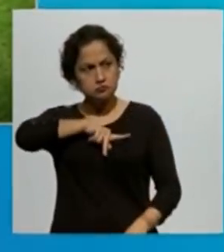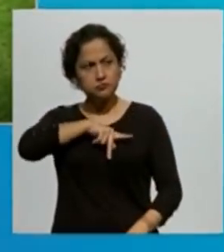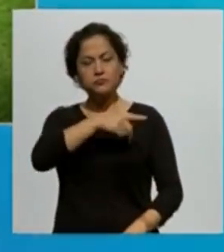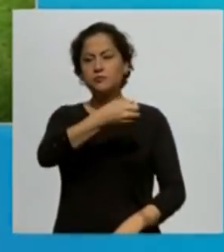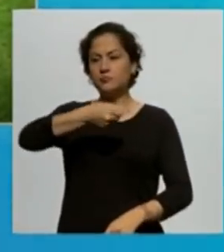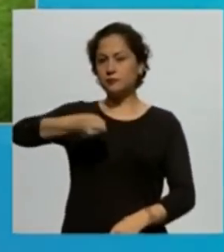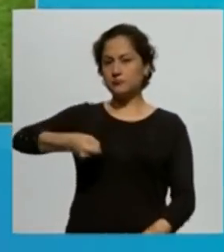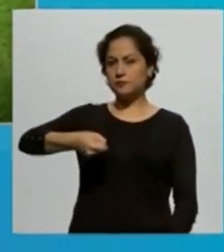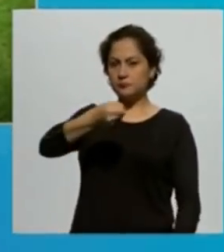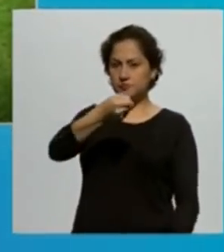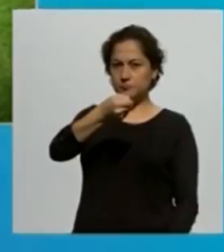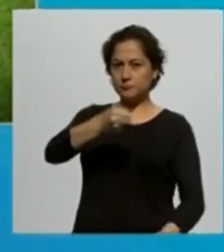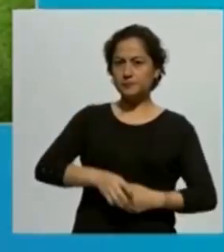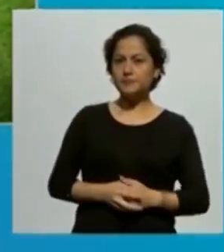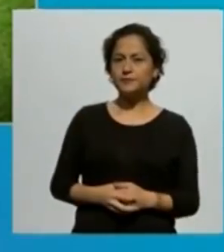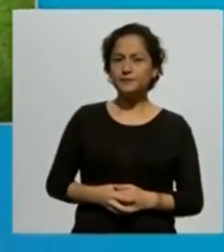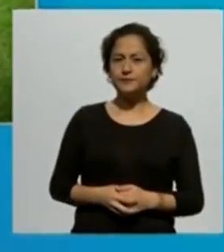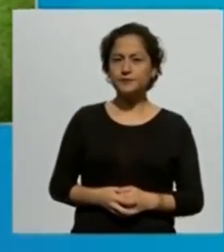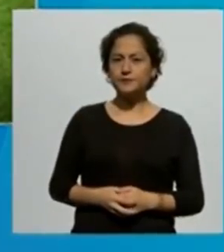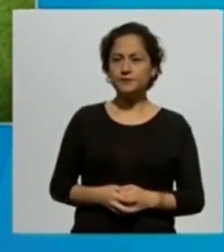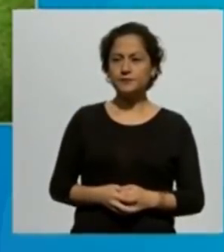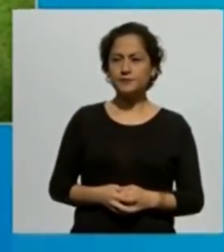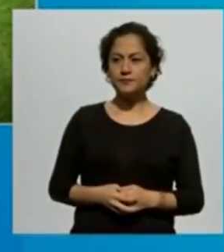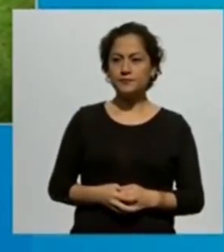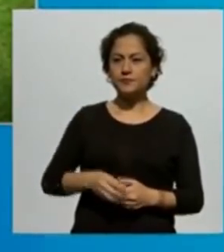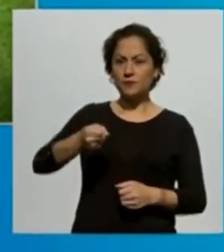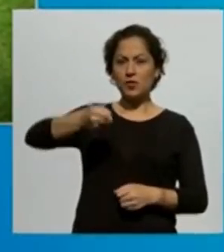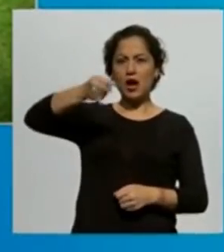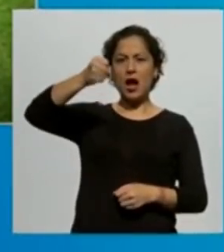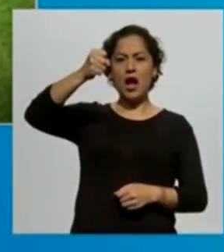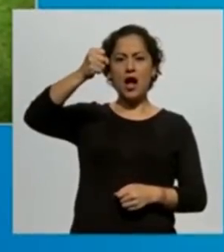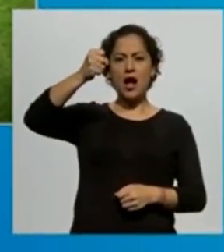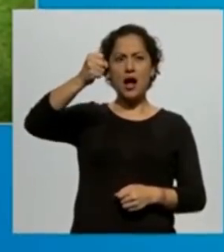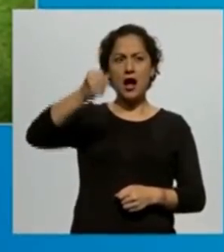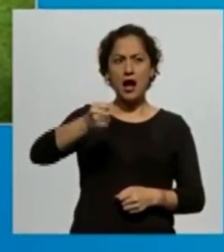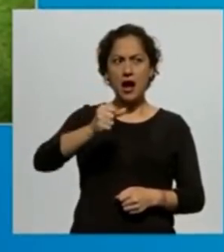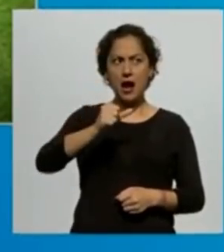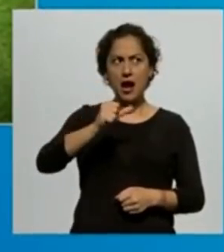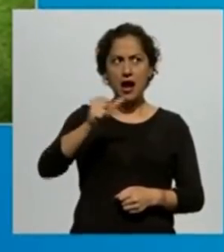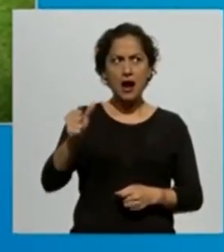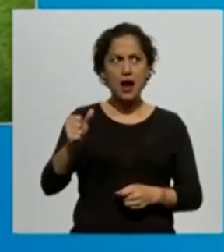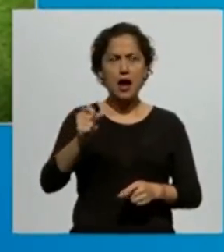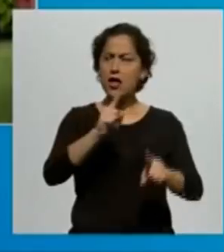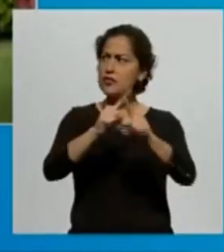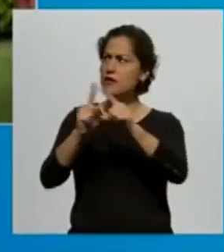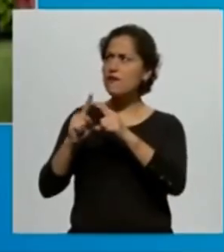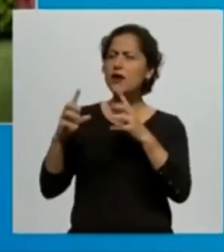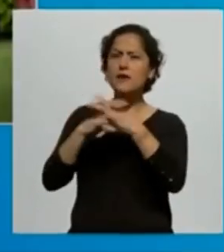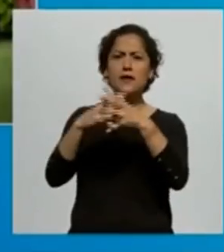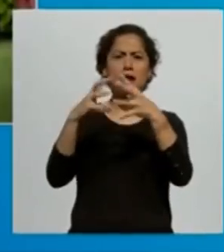Esta espada ha desarmado grandes imperios.